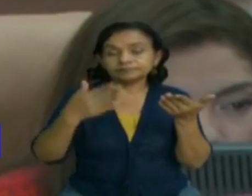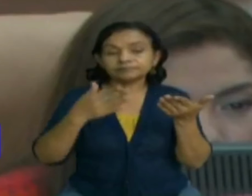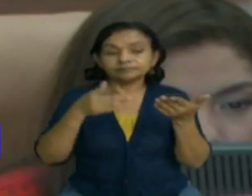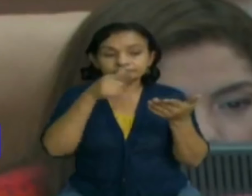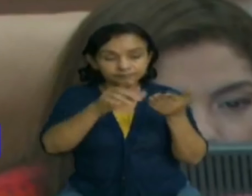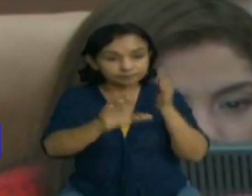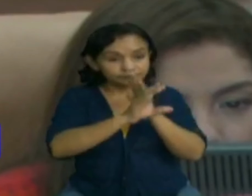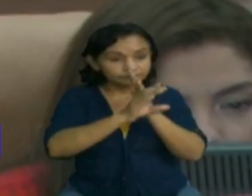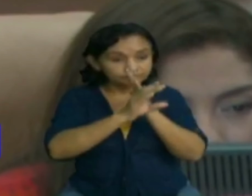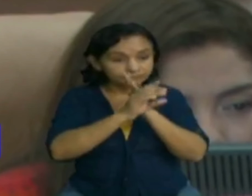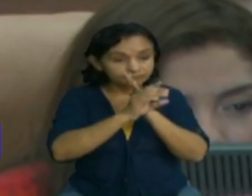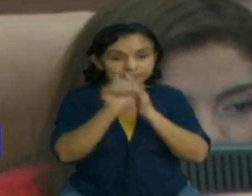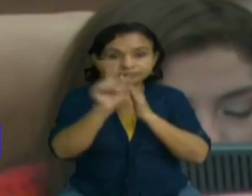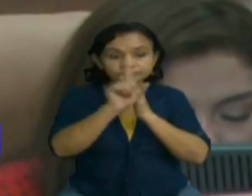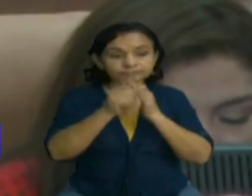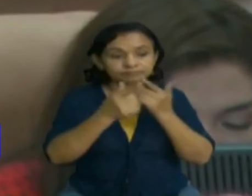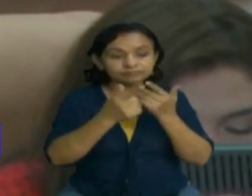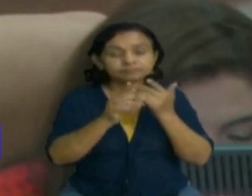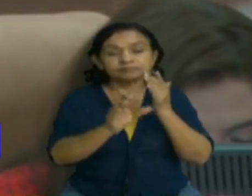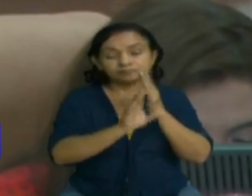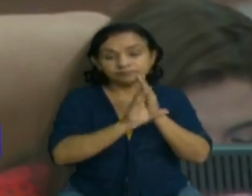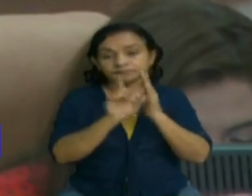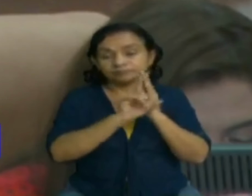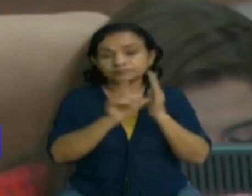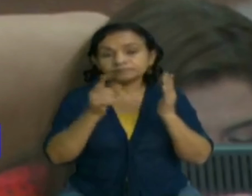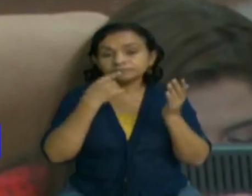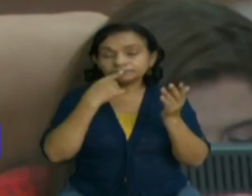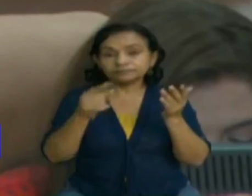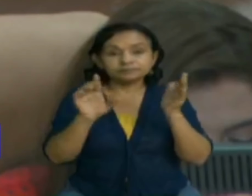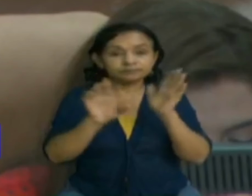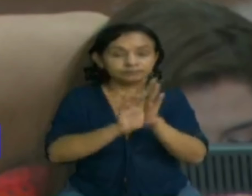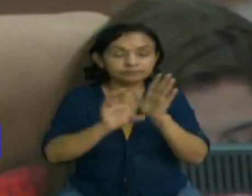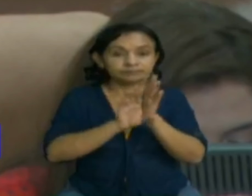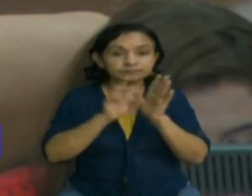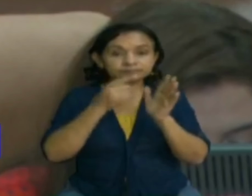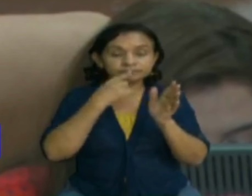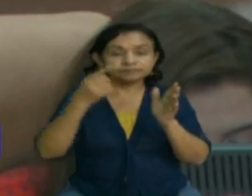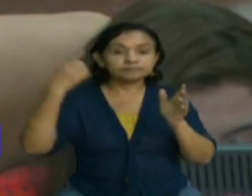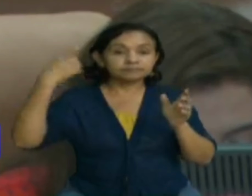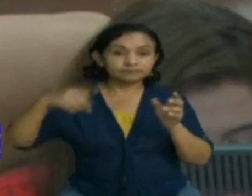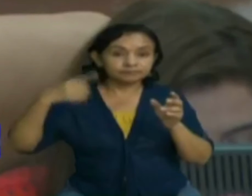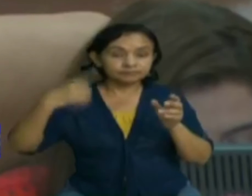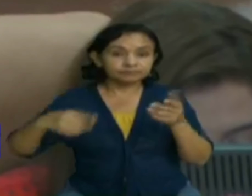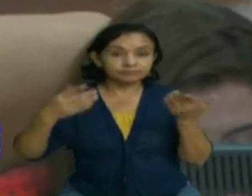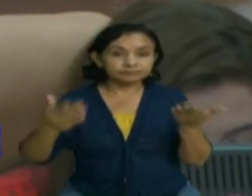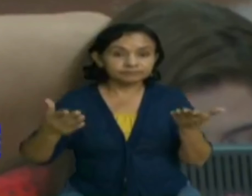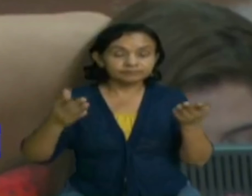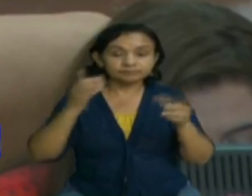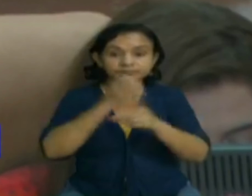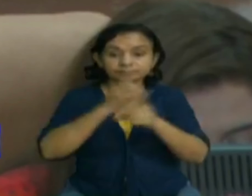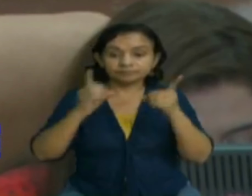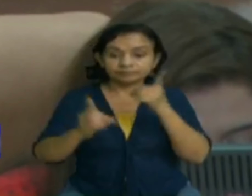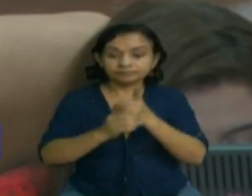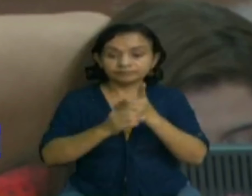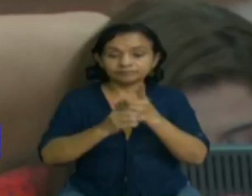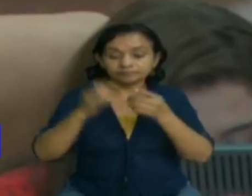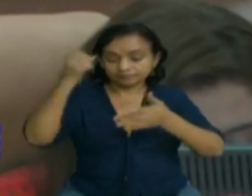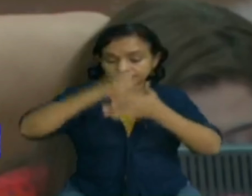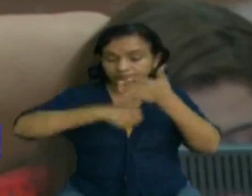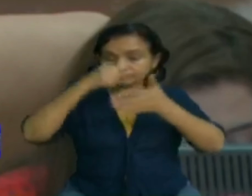inocencia. Nuestra Constitución señala el derecho y la garantía a la